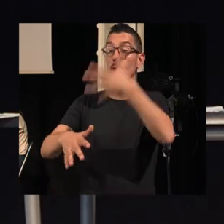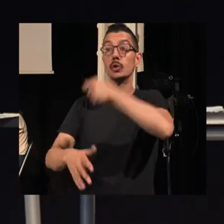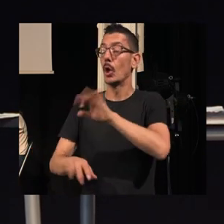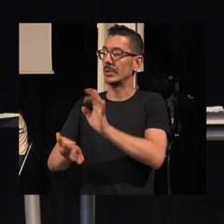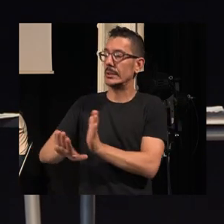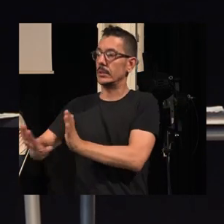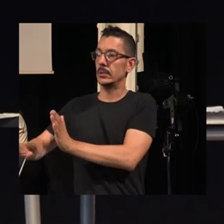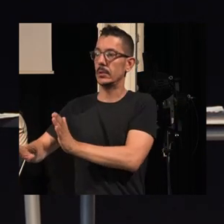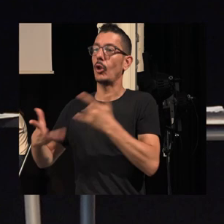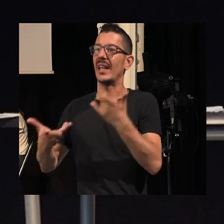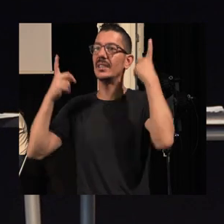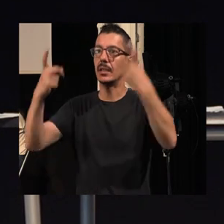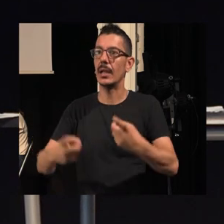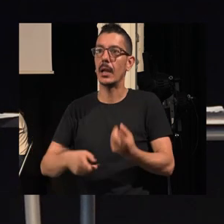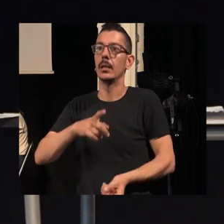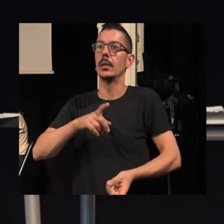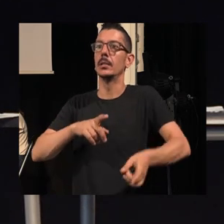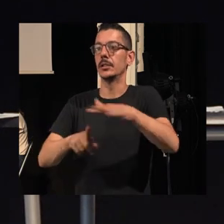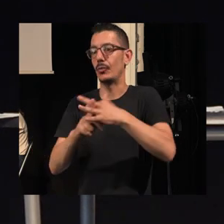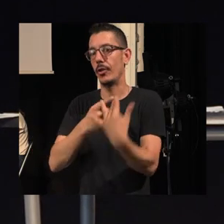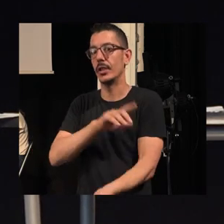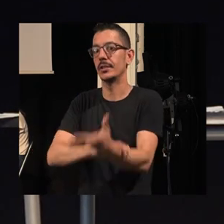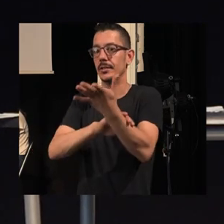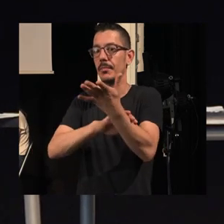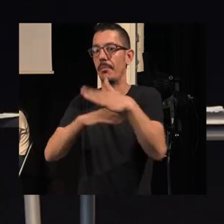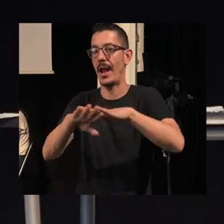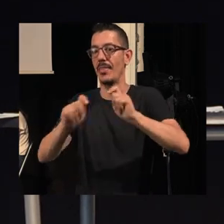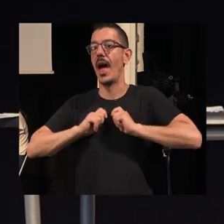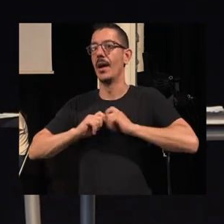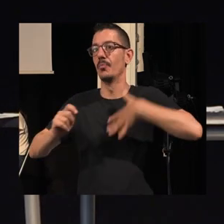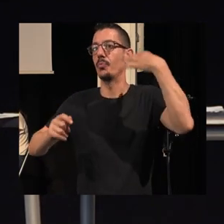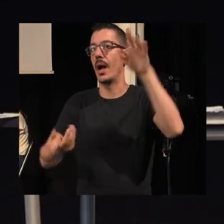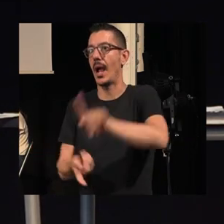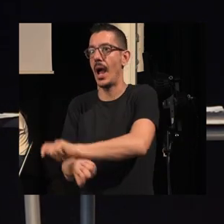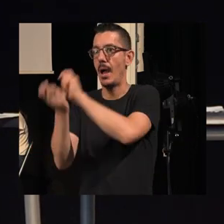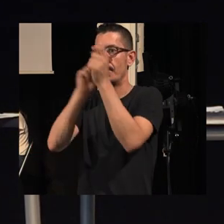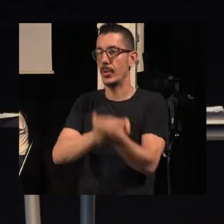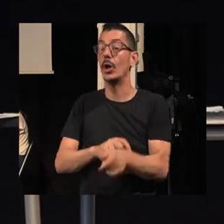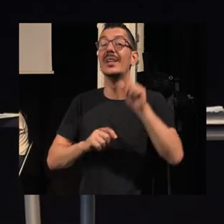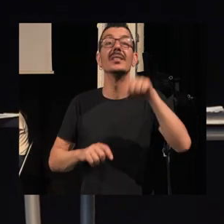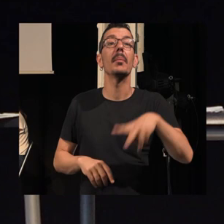situaciones que den lugar al cambio. Creo que ha habido hay experiencias, pero son experiencias